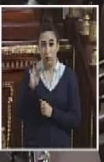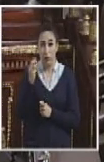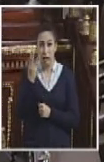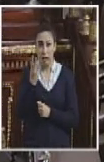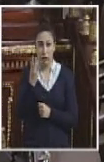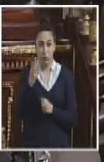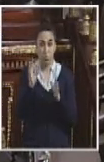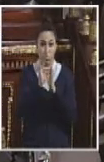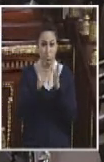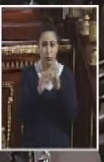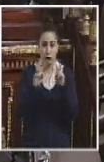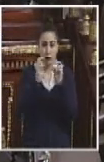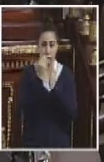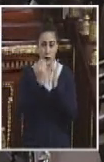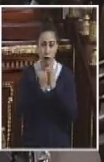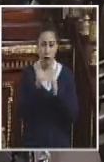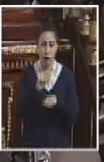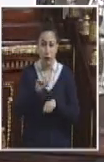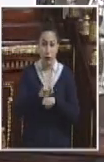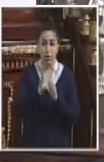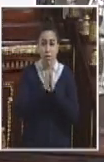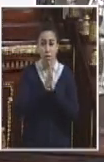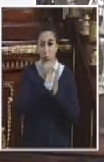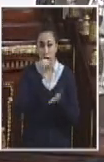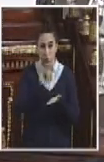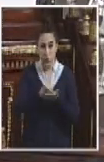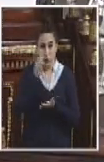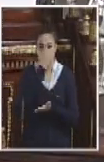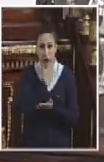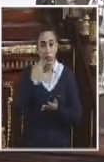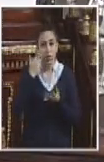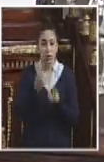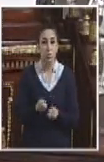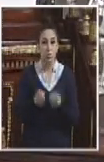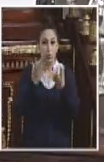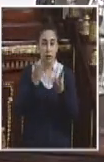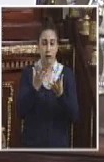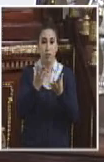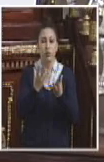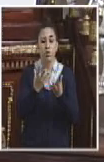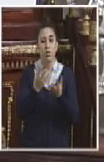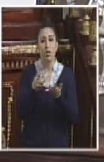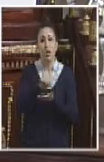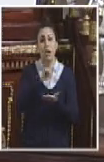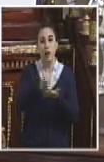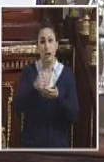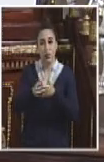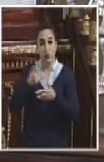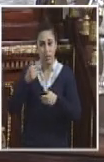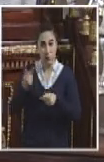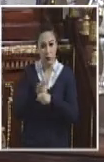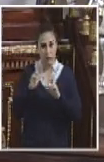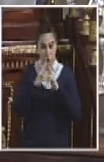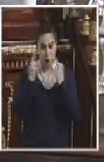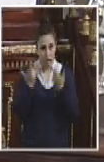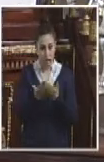43 puntos. Se solicita a la Secretaría dar cuenta al Pleno con el acta de la sesión anterior.